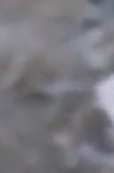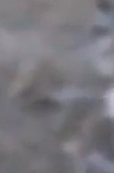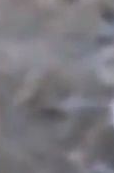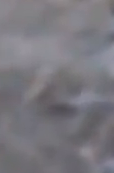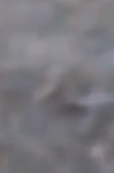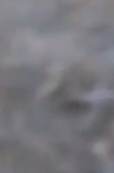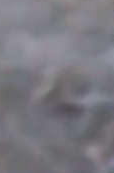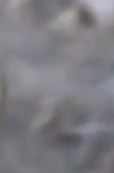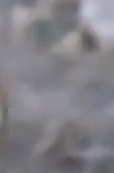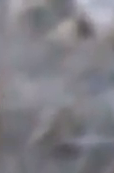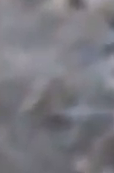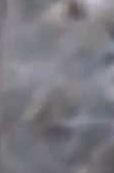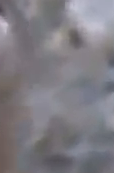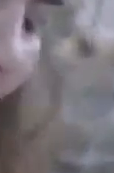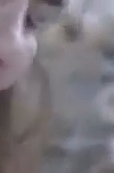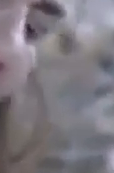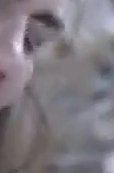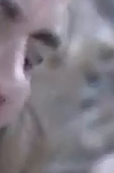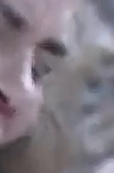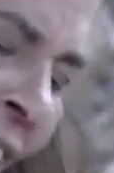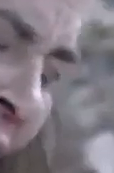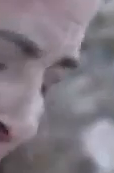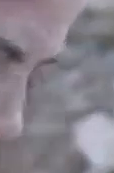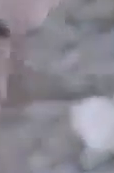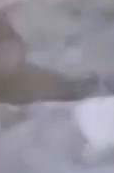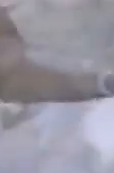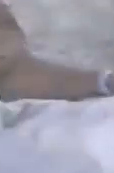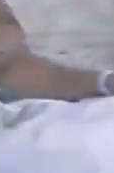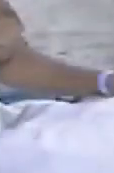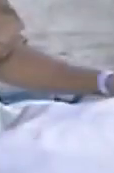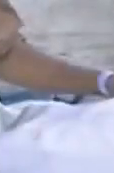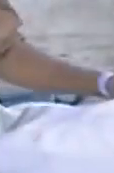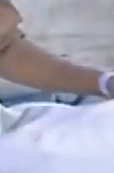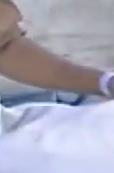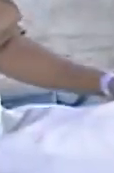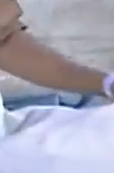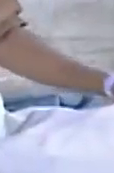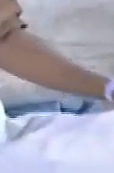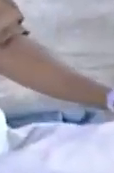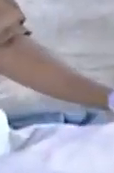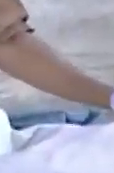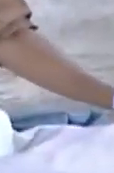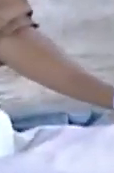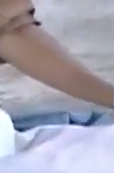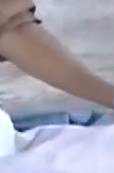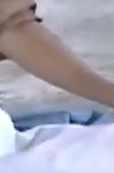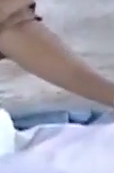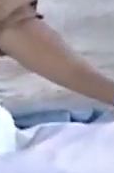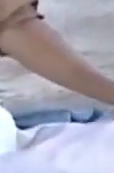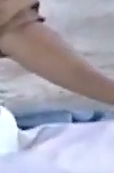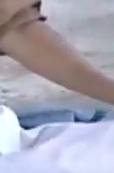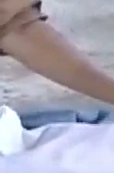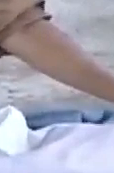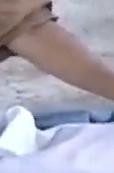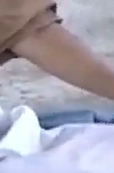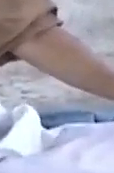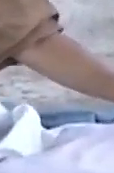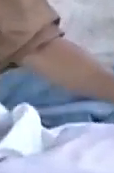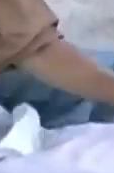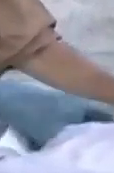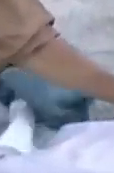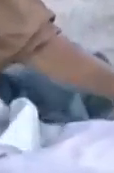bien. Nunca traicionará a mi esposo ni a mis ideales independentistas. Jamás lograrán de mí que le